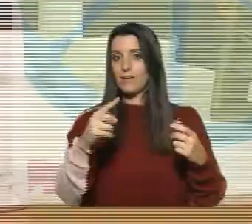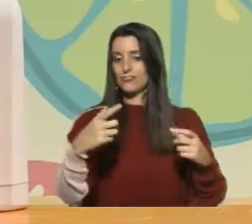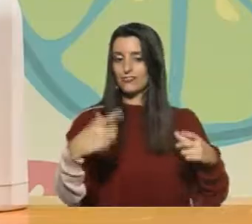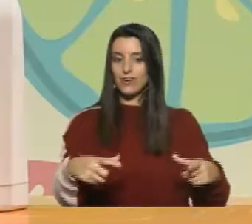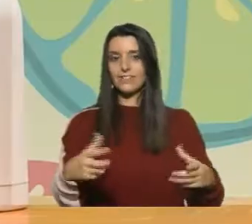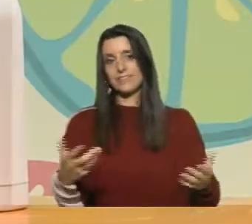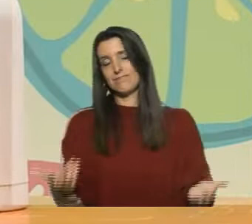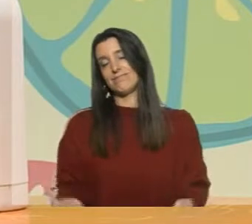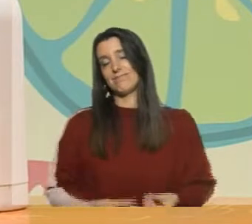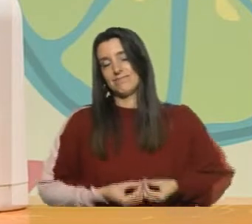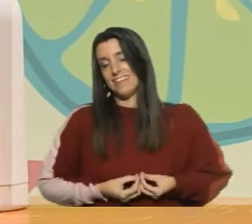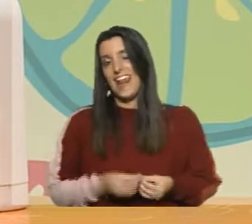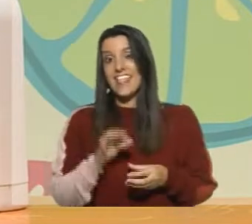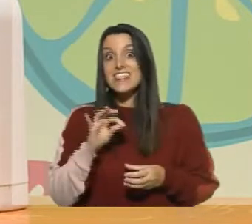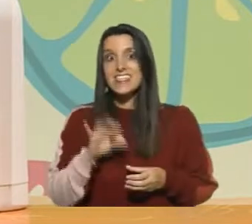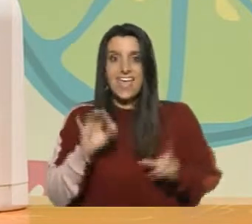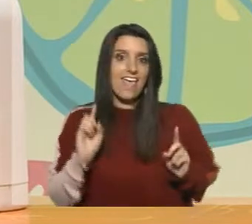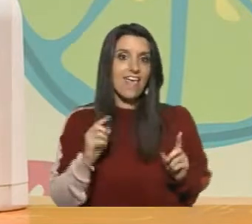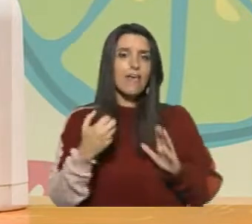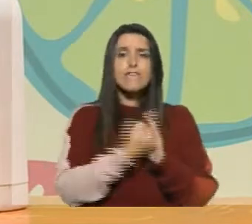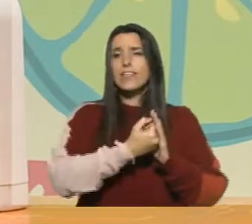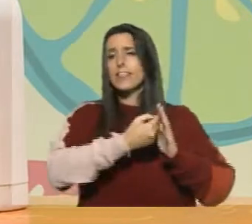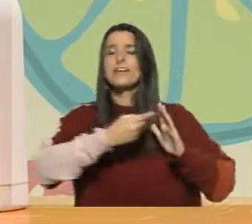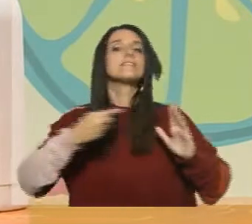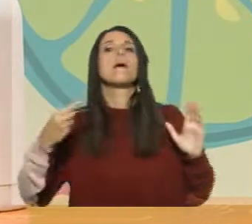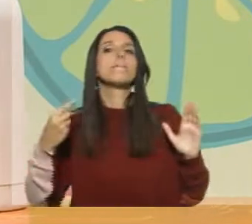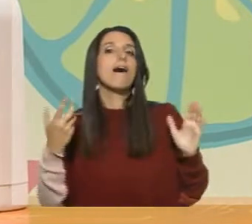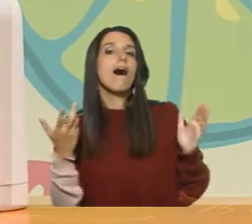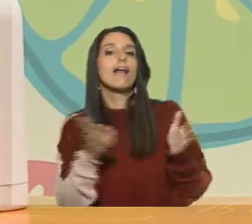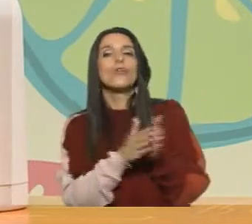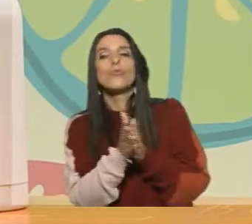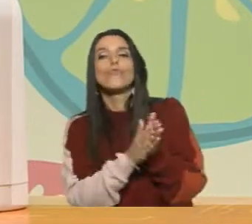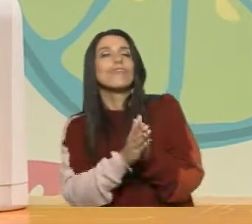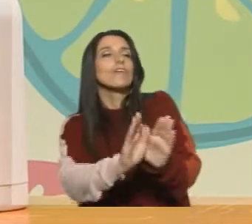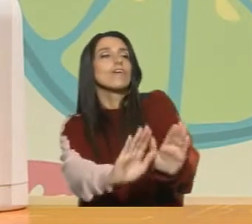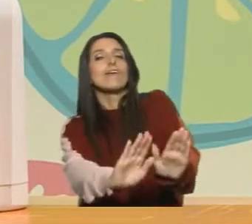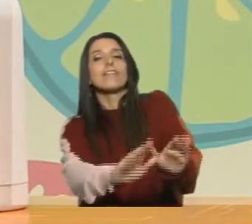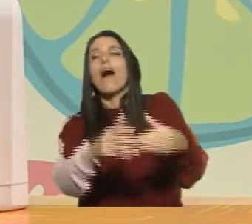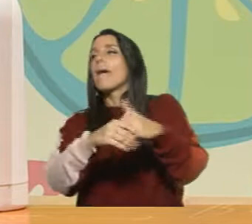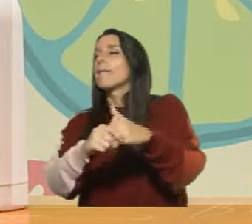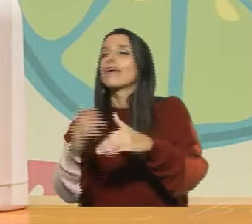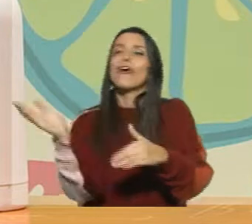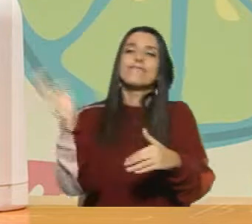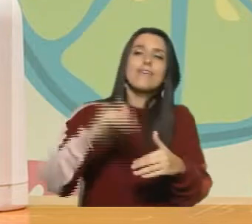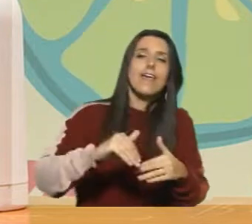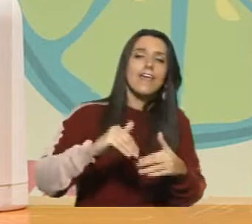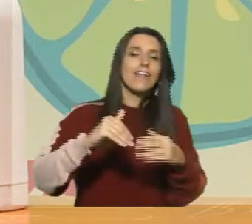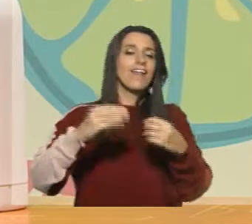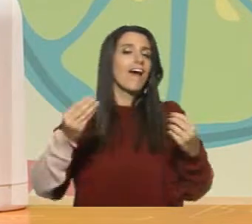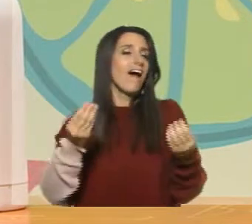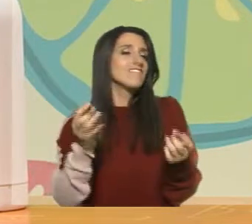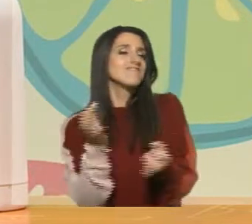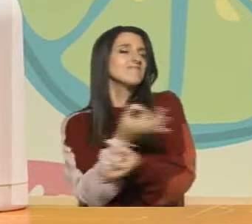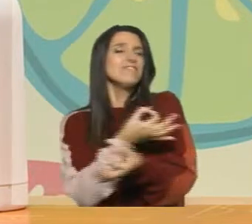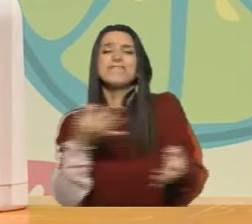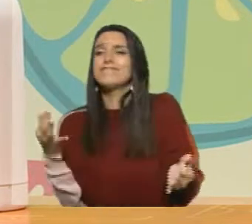vos. Para el té, el fin de semana, tenés alguna reunión con amigos, preparás así la torta,